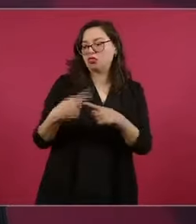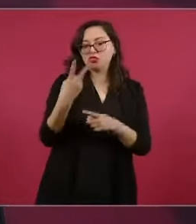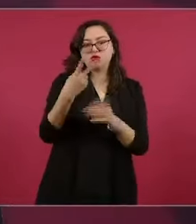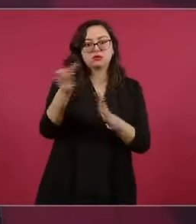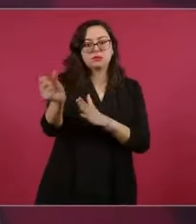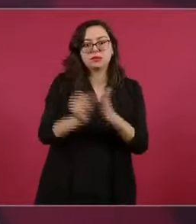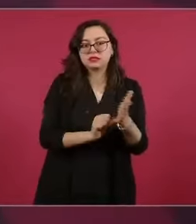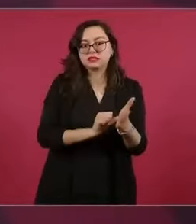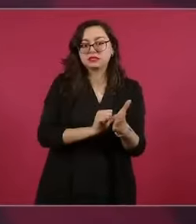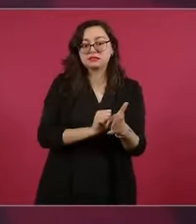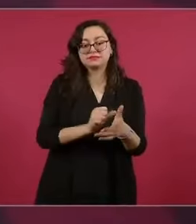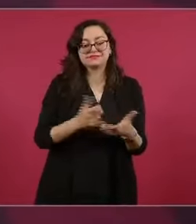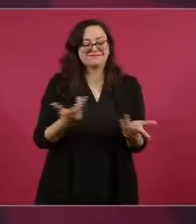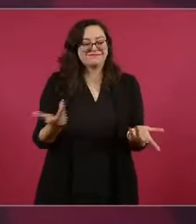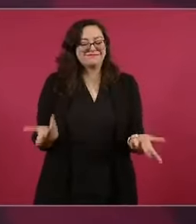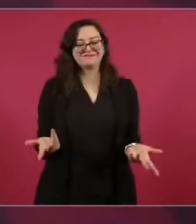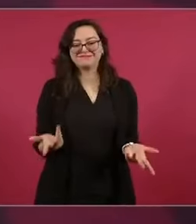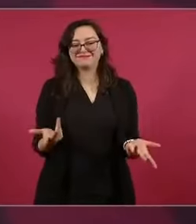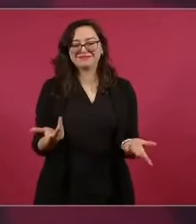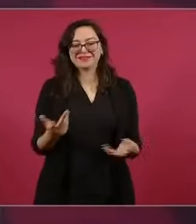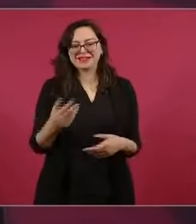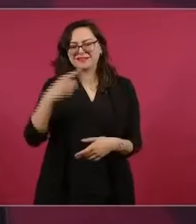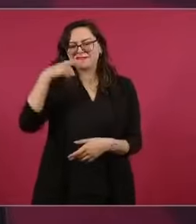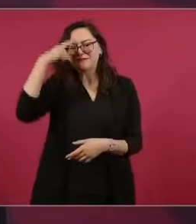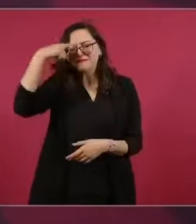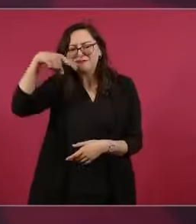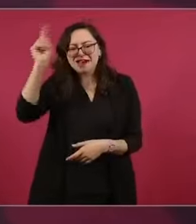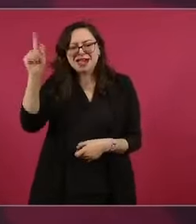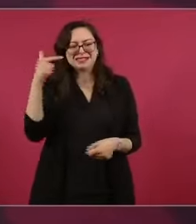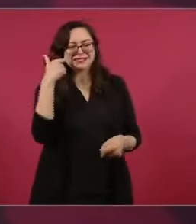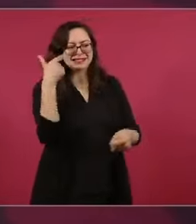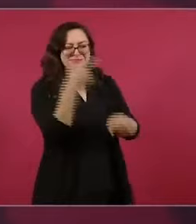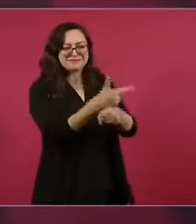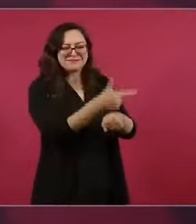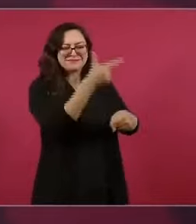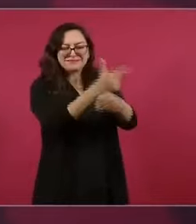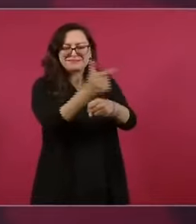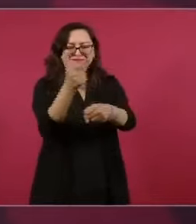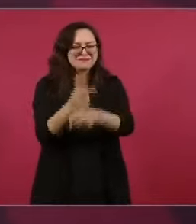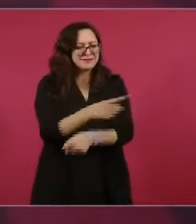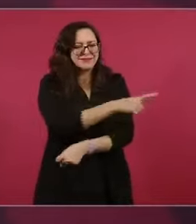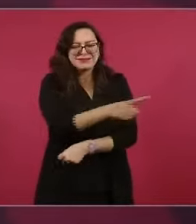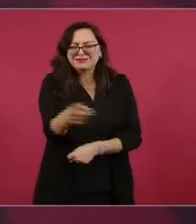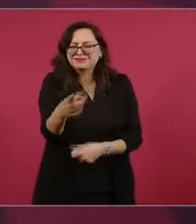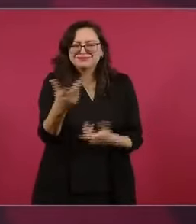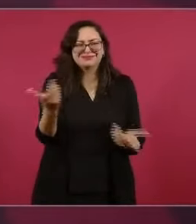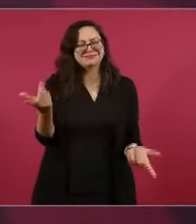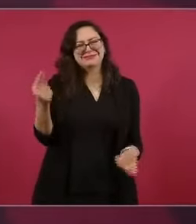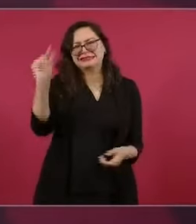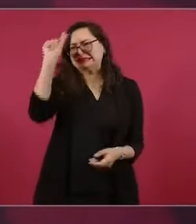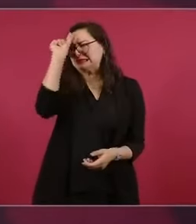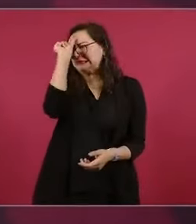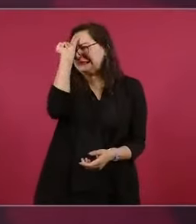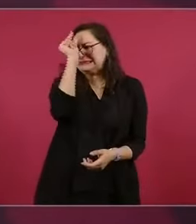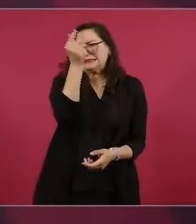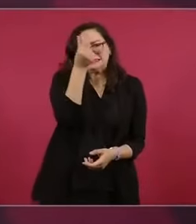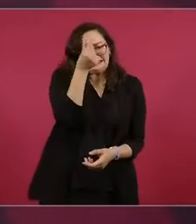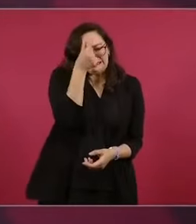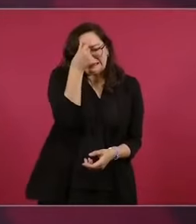que solitos se evidencian, porque así como atacan al presidente y a una candidata presidencial,